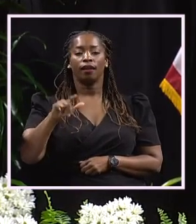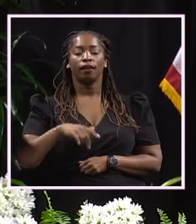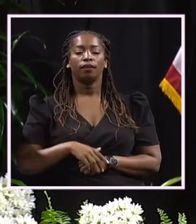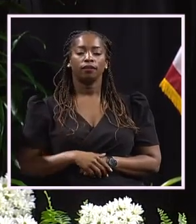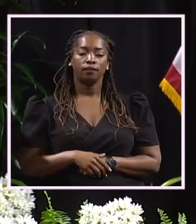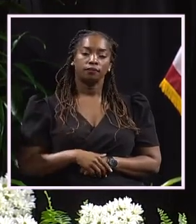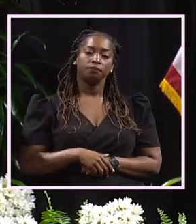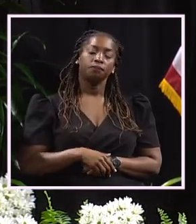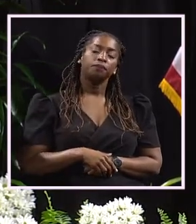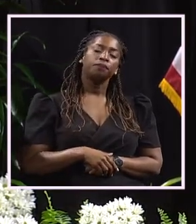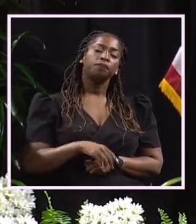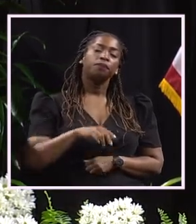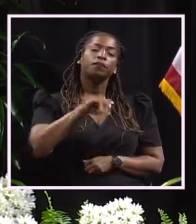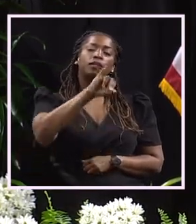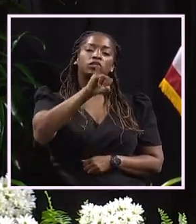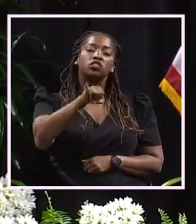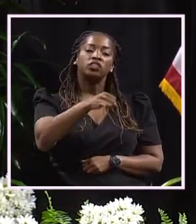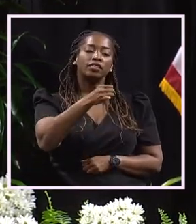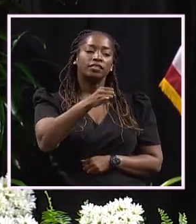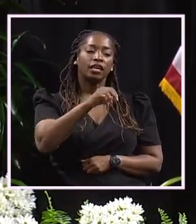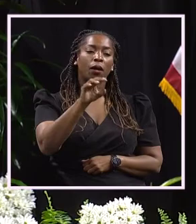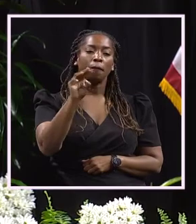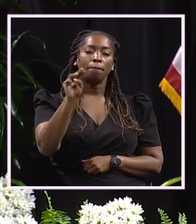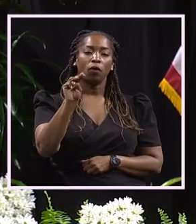Jason Mohandezi,